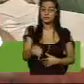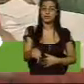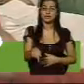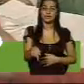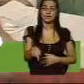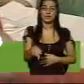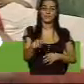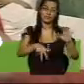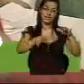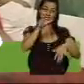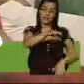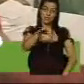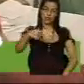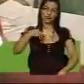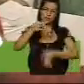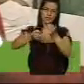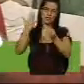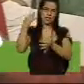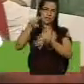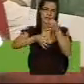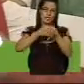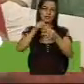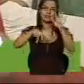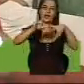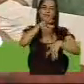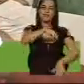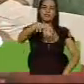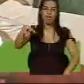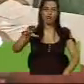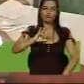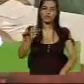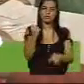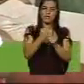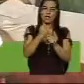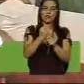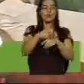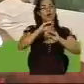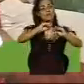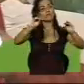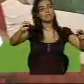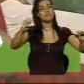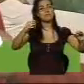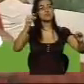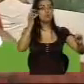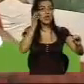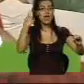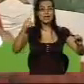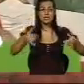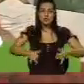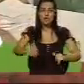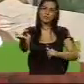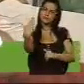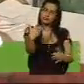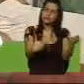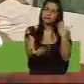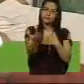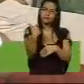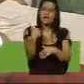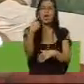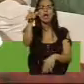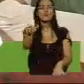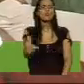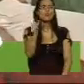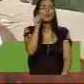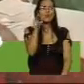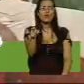tres estados que acabamos de mencionar. Entonces, un llamado a las madres que asistan a registrarse. Por allí andaba una señora que